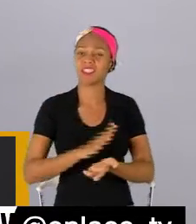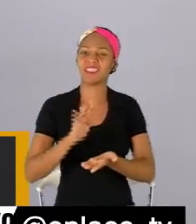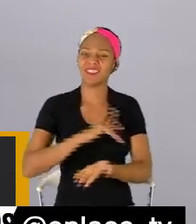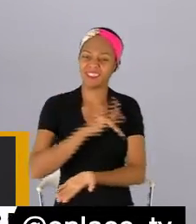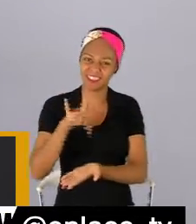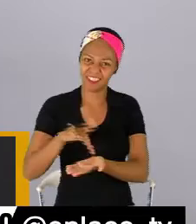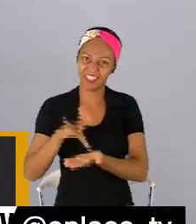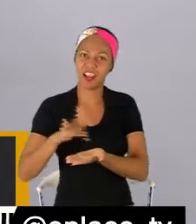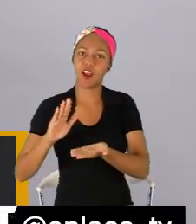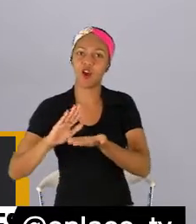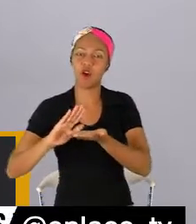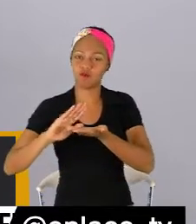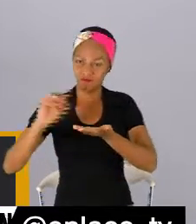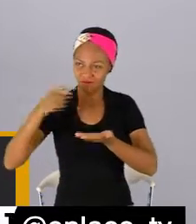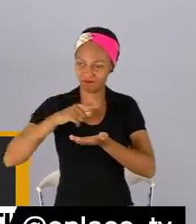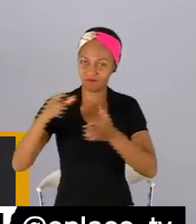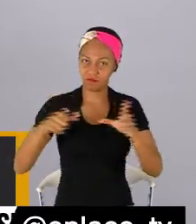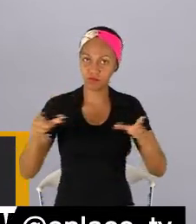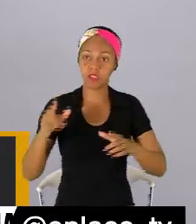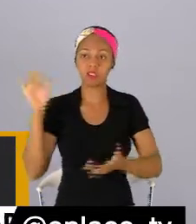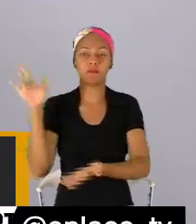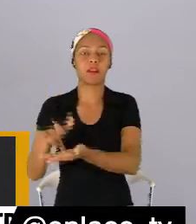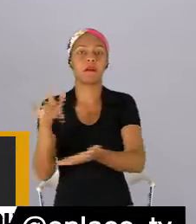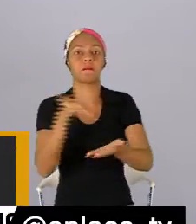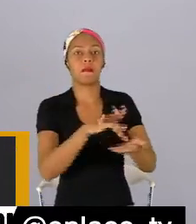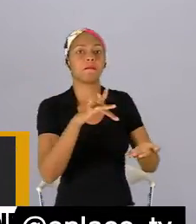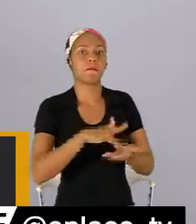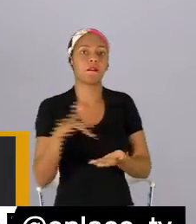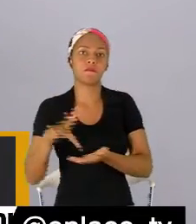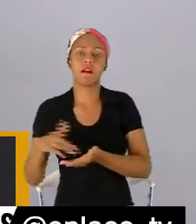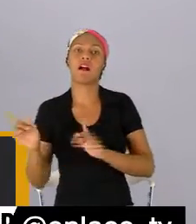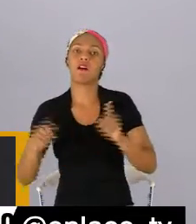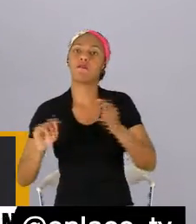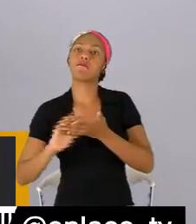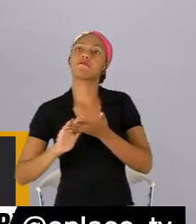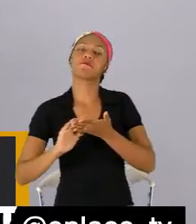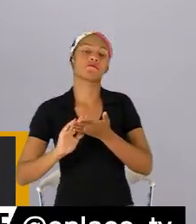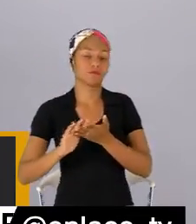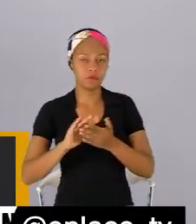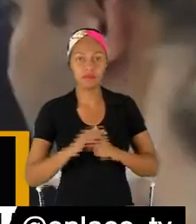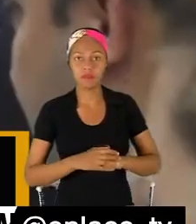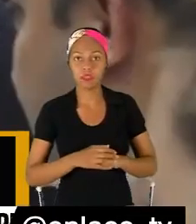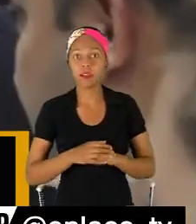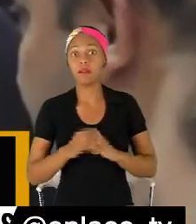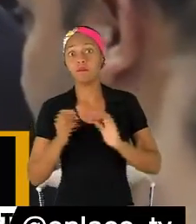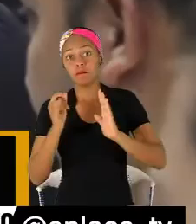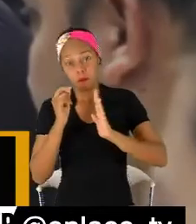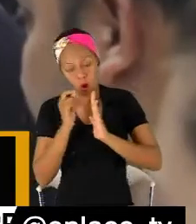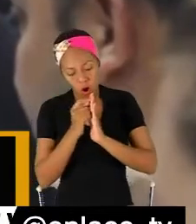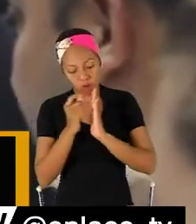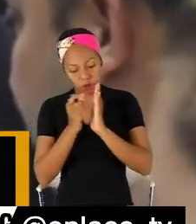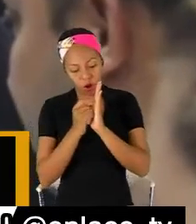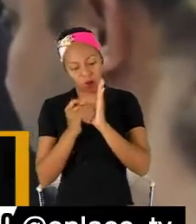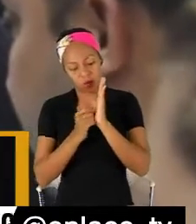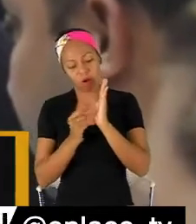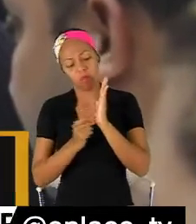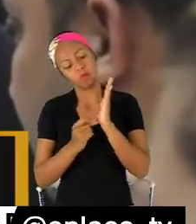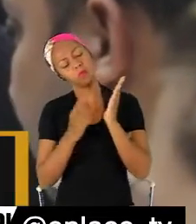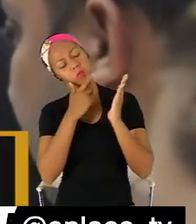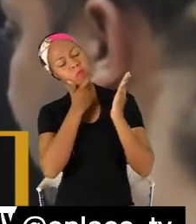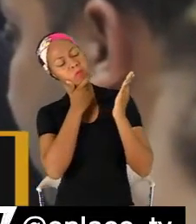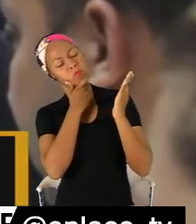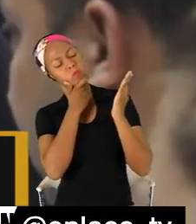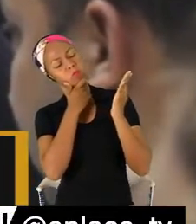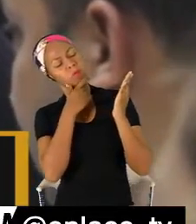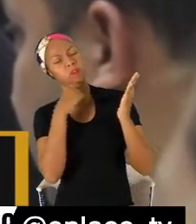corregimiento. Tuvo algunos cambios más de forma que de fondo, sin embargo, pues punto por punto se analizó, fue extensa la jornada, fue